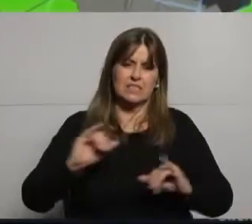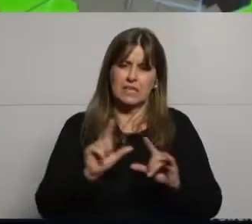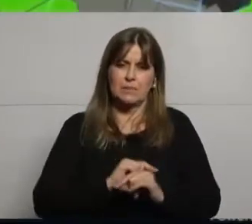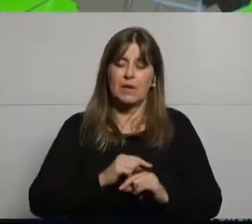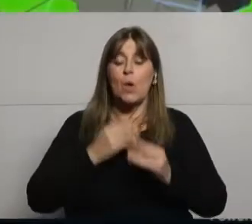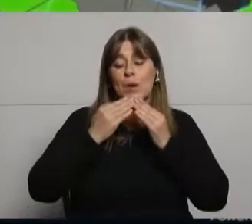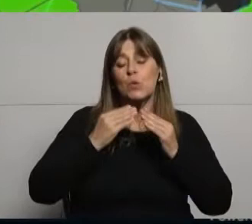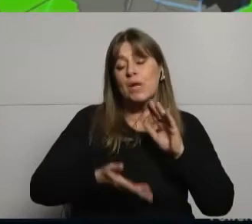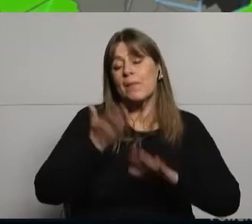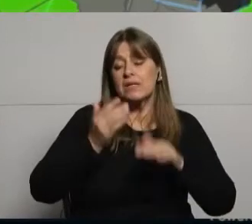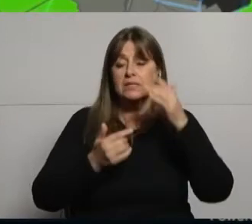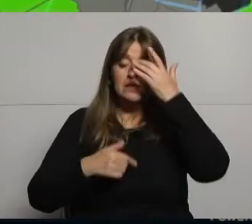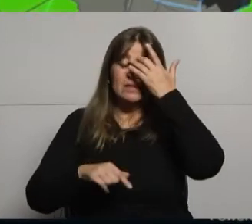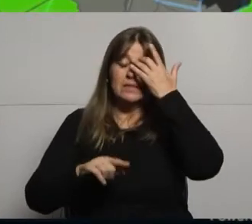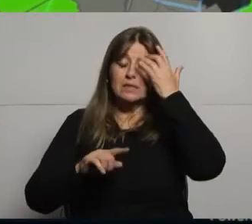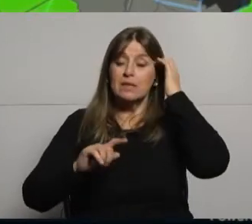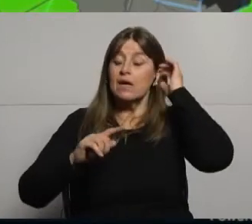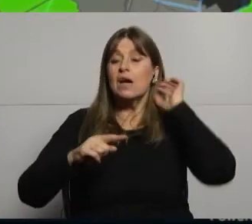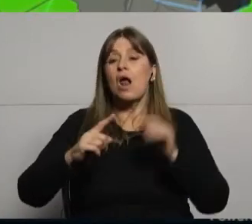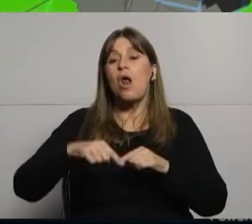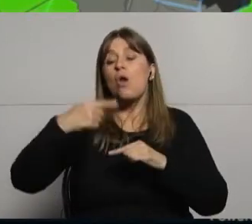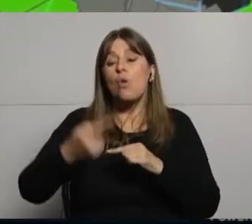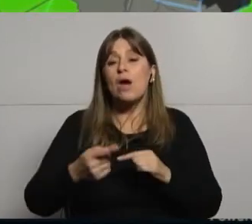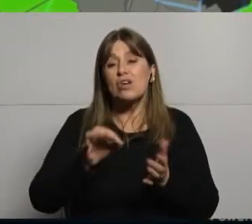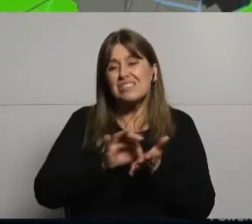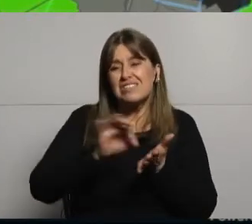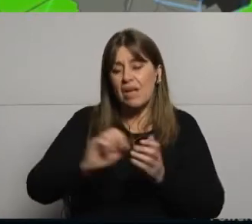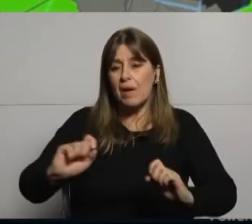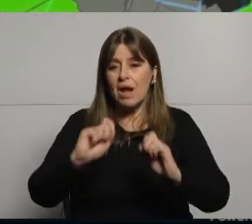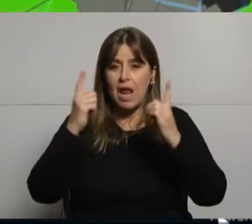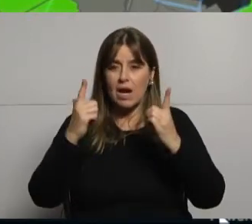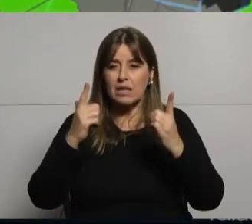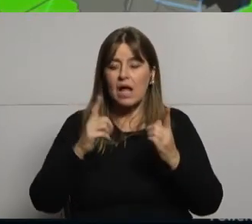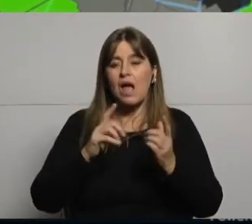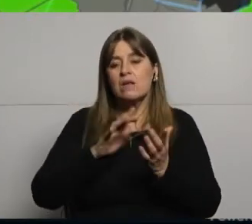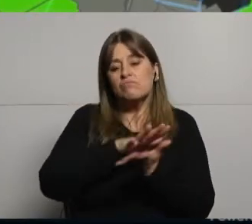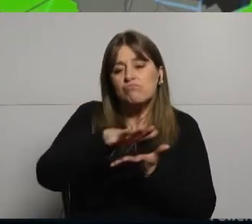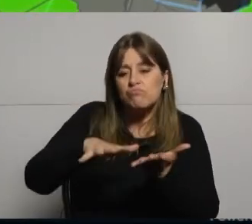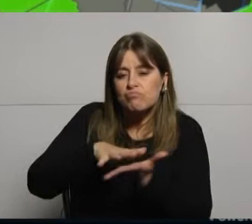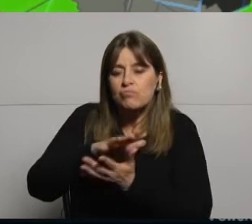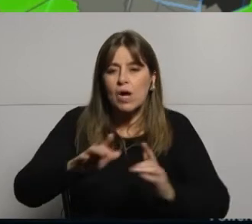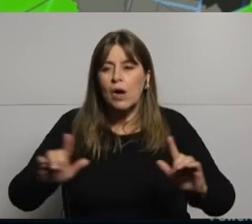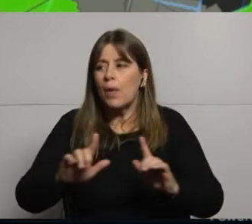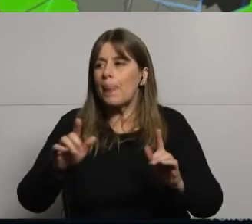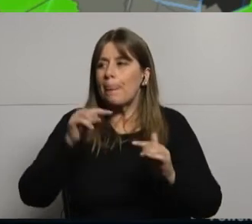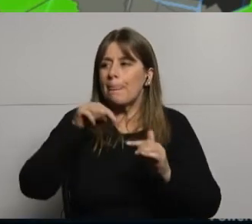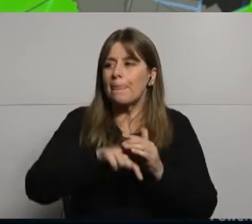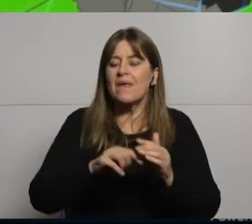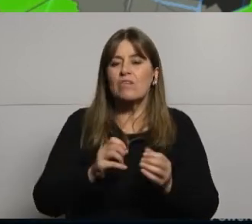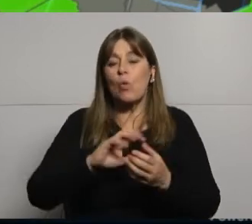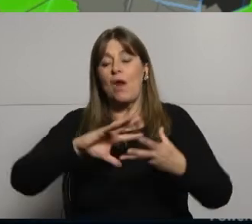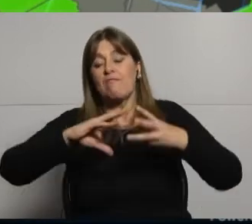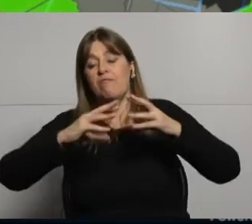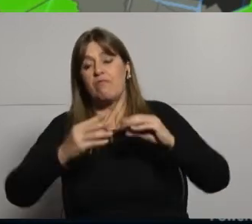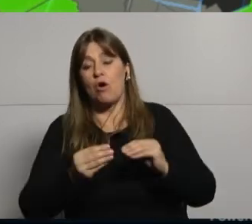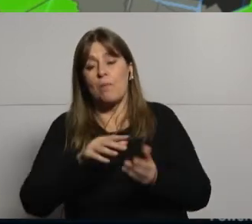una preguntita más para Fabricio. Y luego esto de los sistemas de alertas que les decía, bueno, se monitorea de alguna